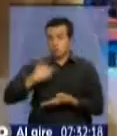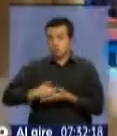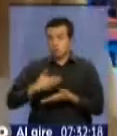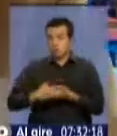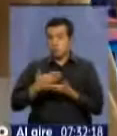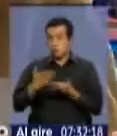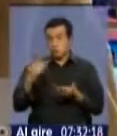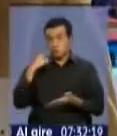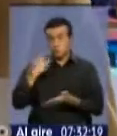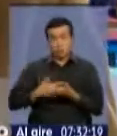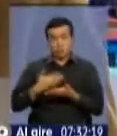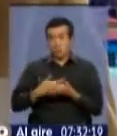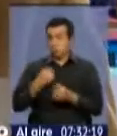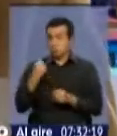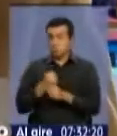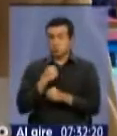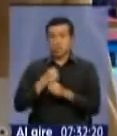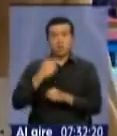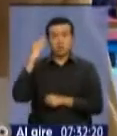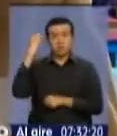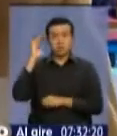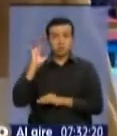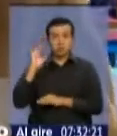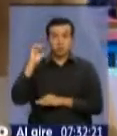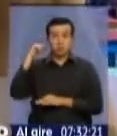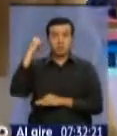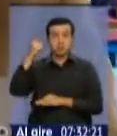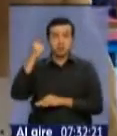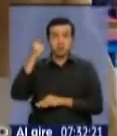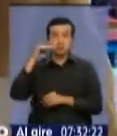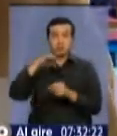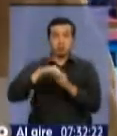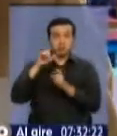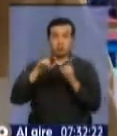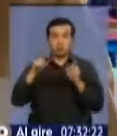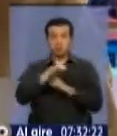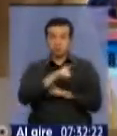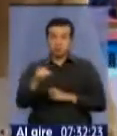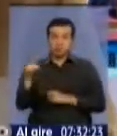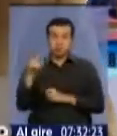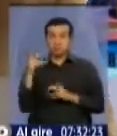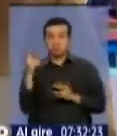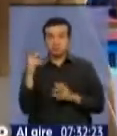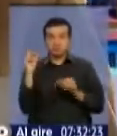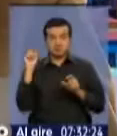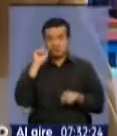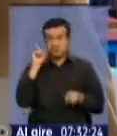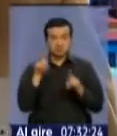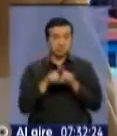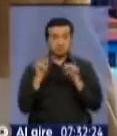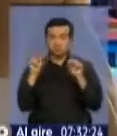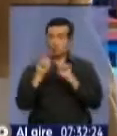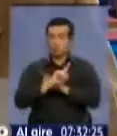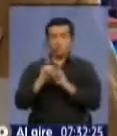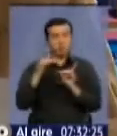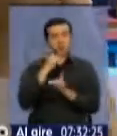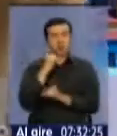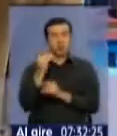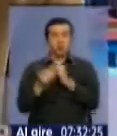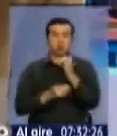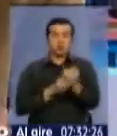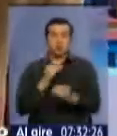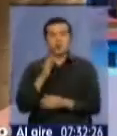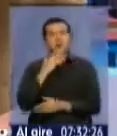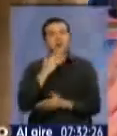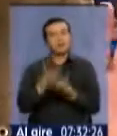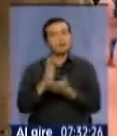hecho una labor un alcalde, y a la siguiente elección la gente mismo ve que no está de acuerdo a las criterios de ellos y le